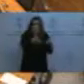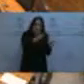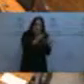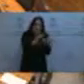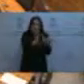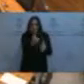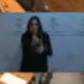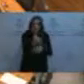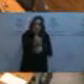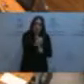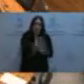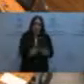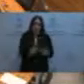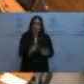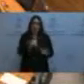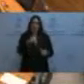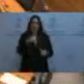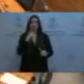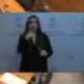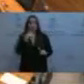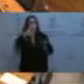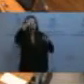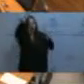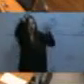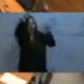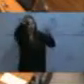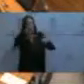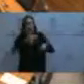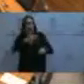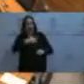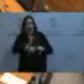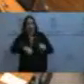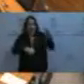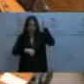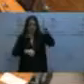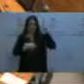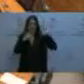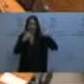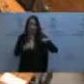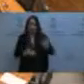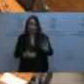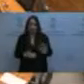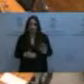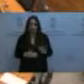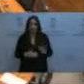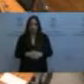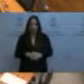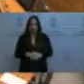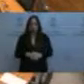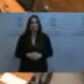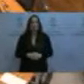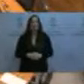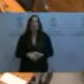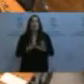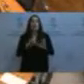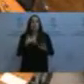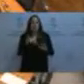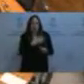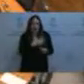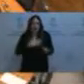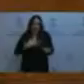un poco más y aplaudo a la señora Pulgar, pero una cosa es aplaudir sus palabras y, sinceramente, yo lo que quiero son